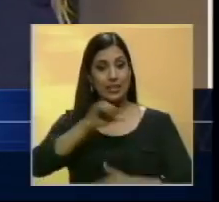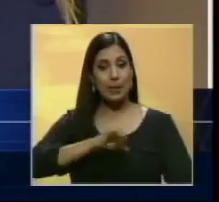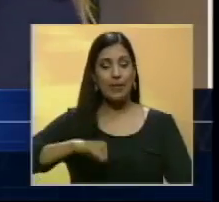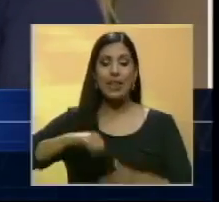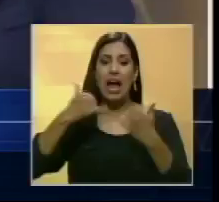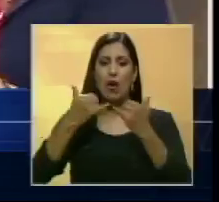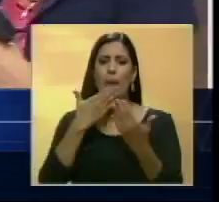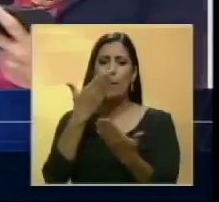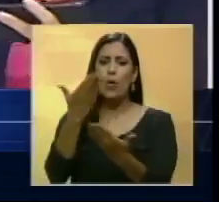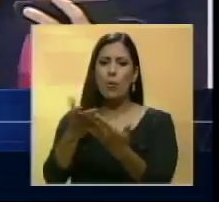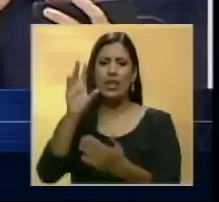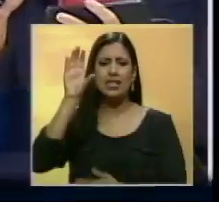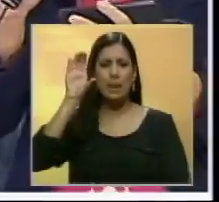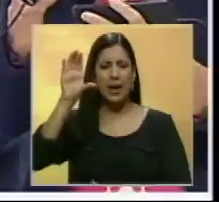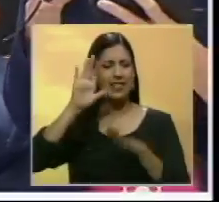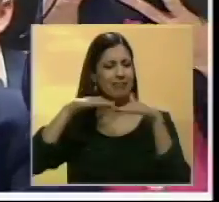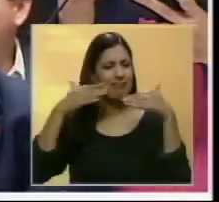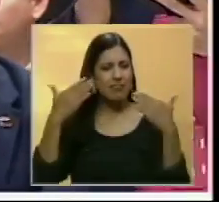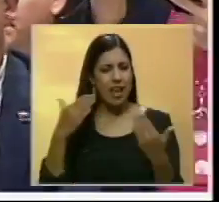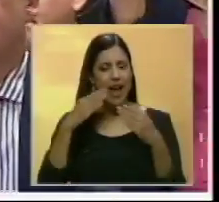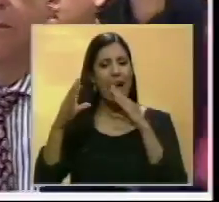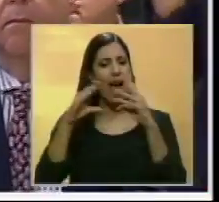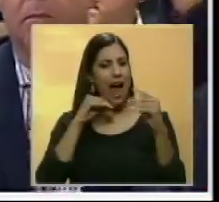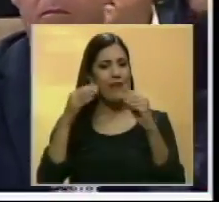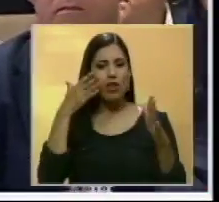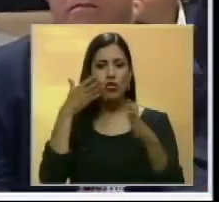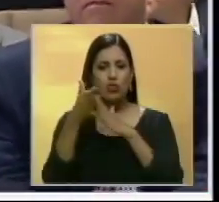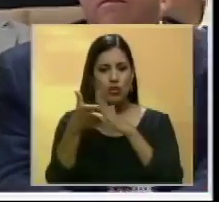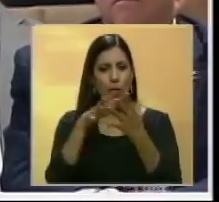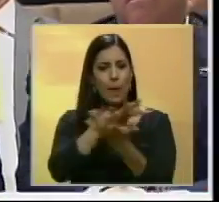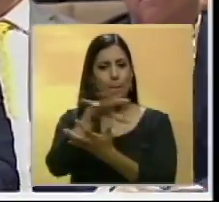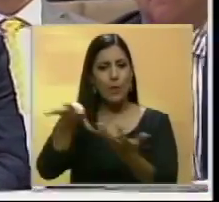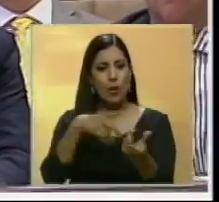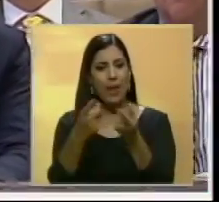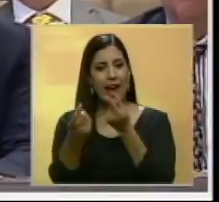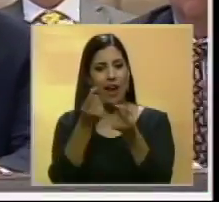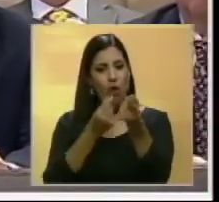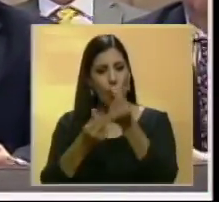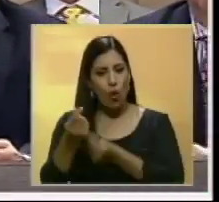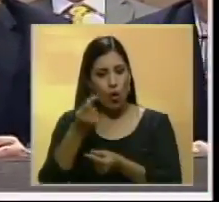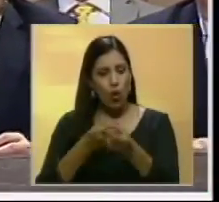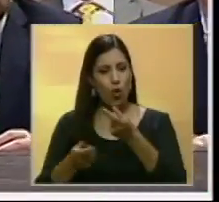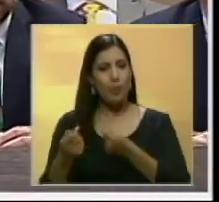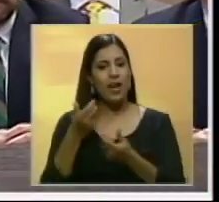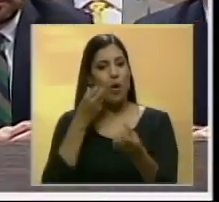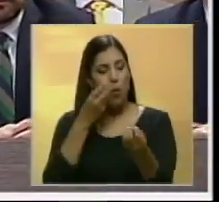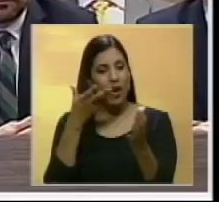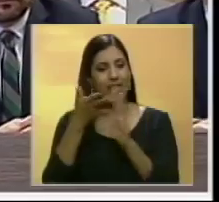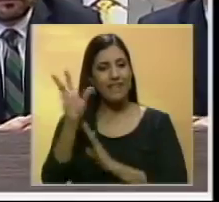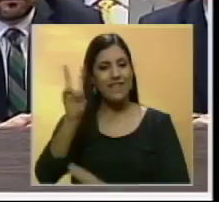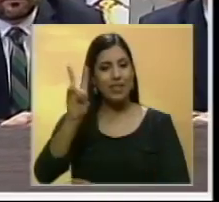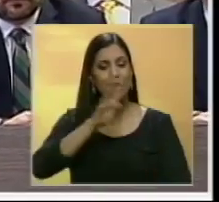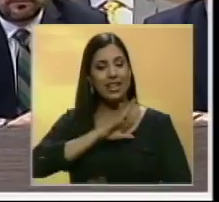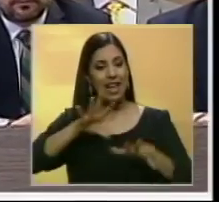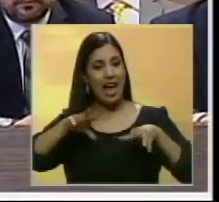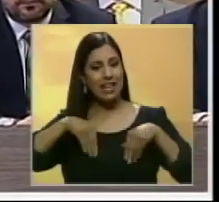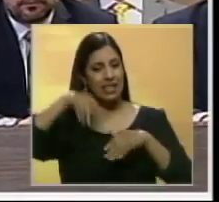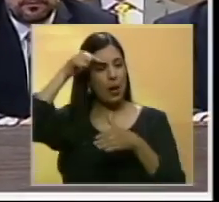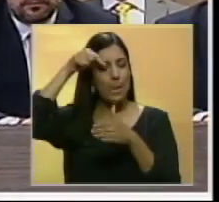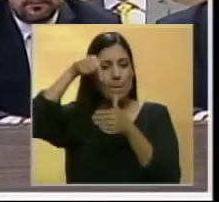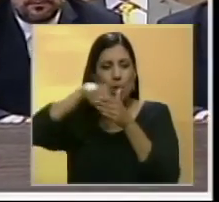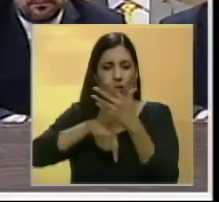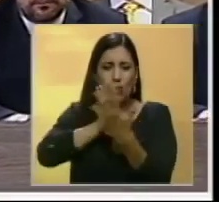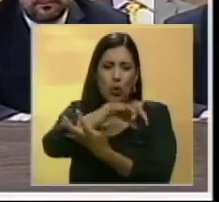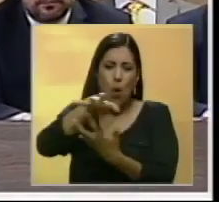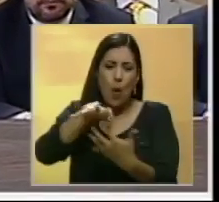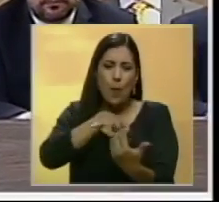está presentando al país lo que es el diagnóstico de la situación económica. Dicen que Venezuela está sumida en una profunda